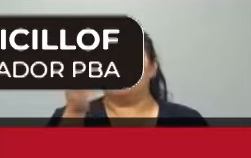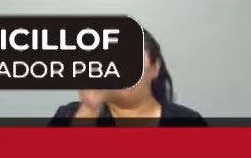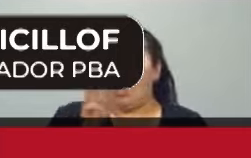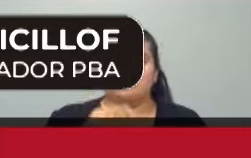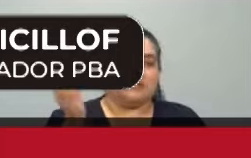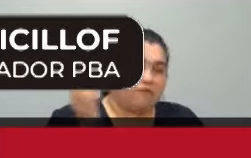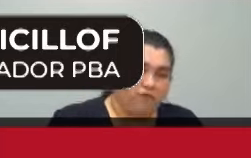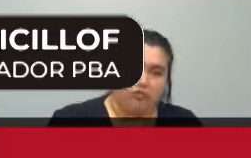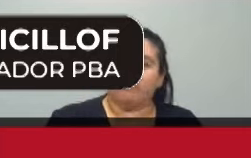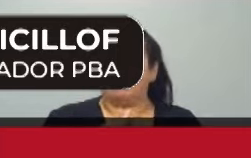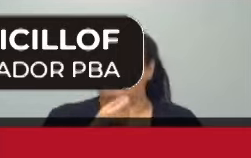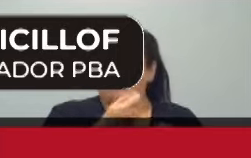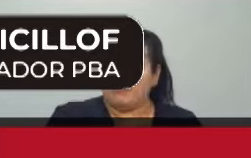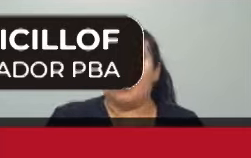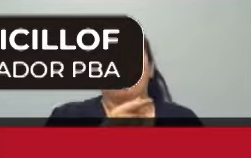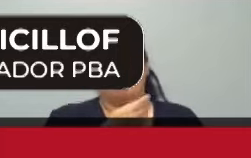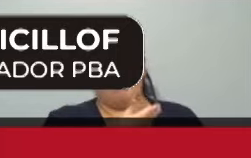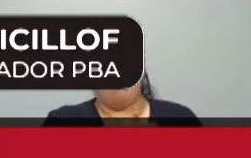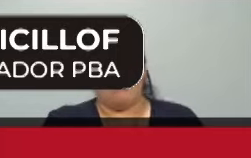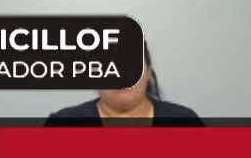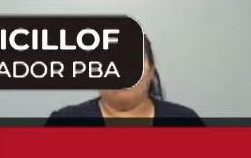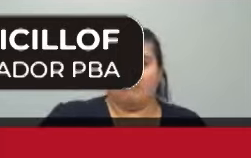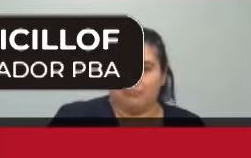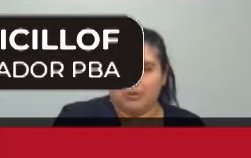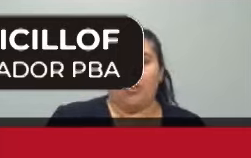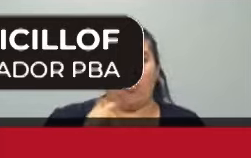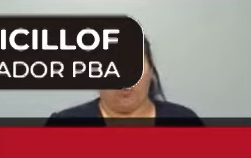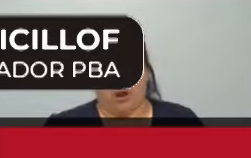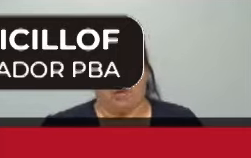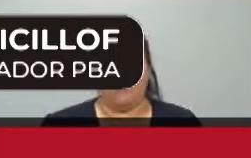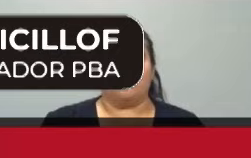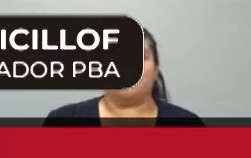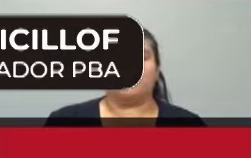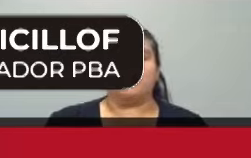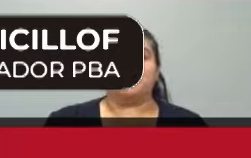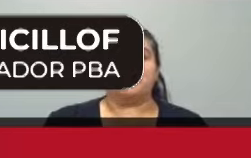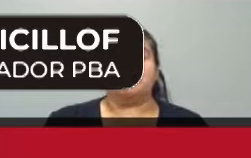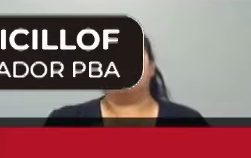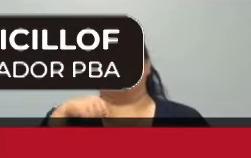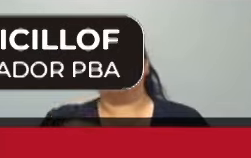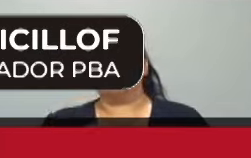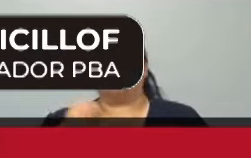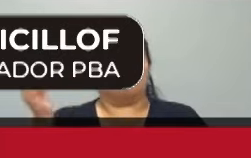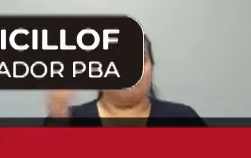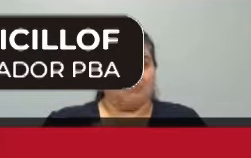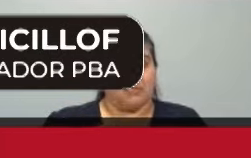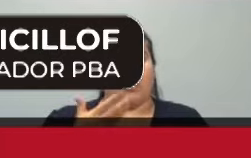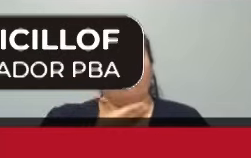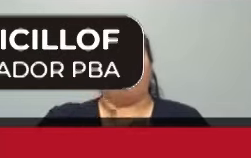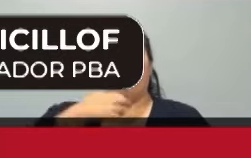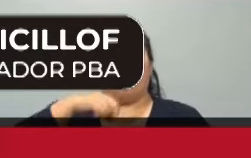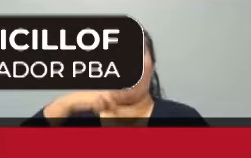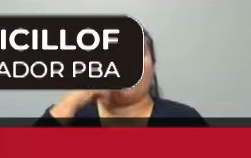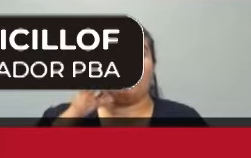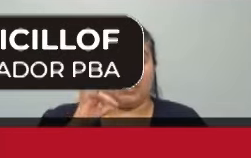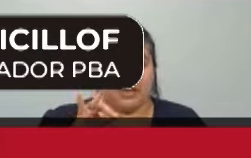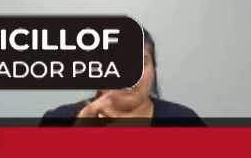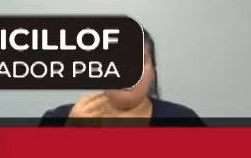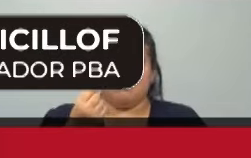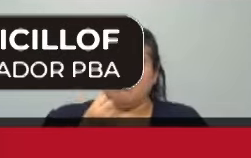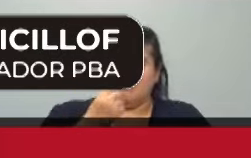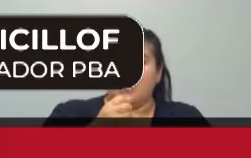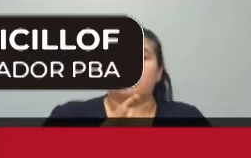es para los jubilados y jubiladas bonaerenses, en este caso el FONID, el Fondo de Incentivo